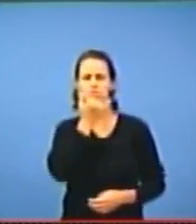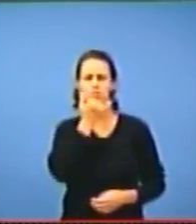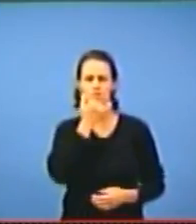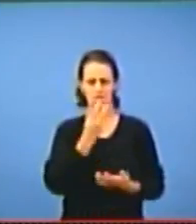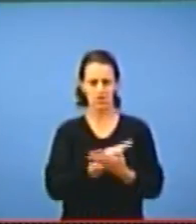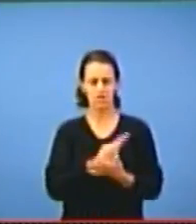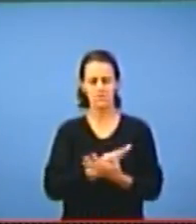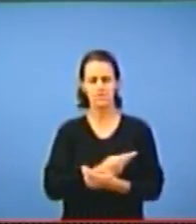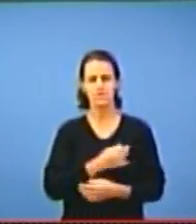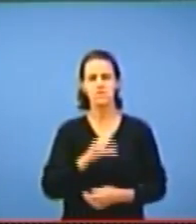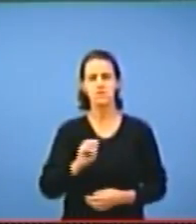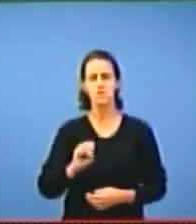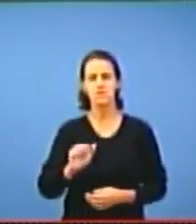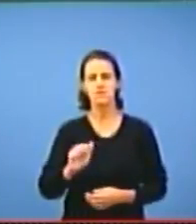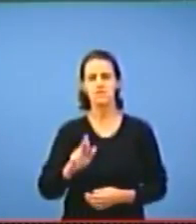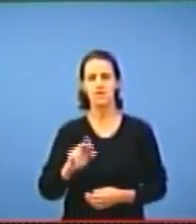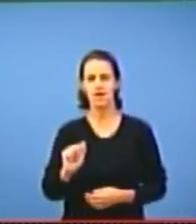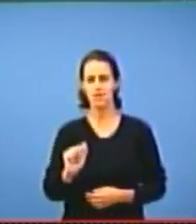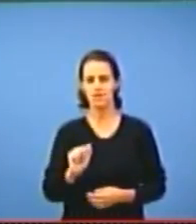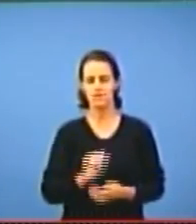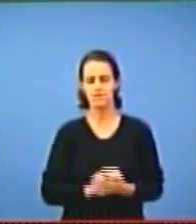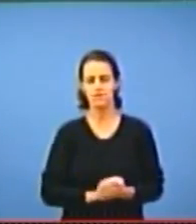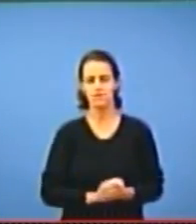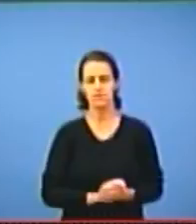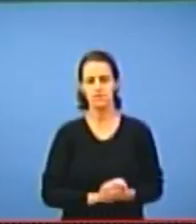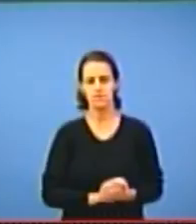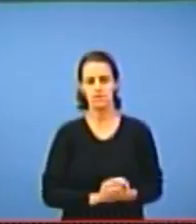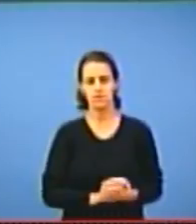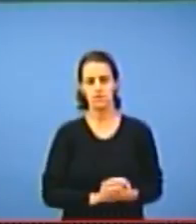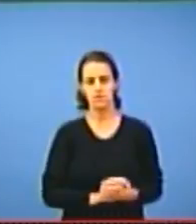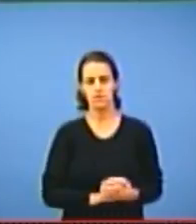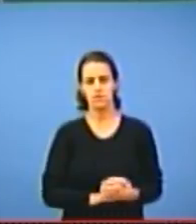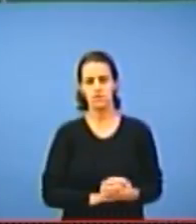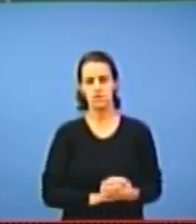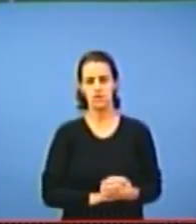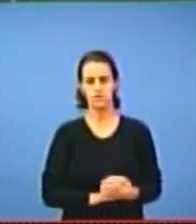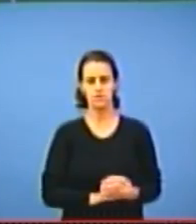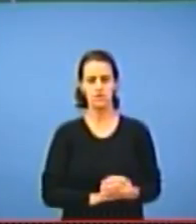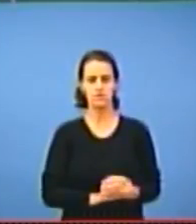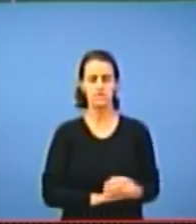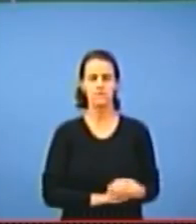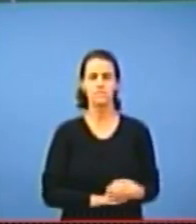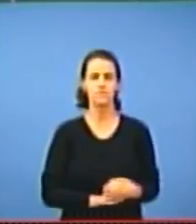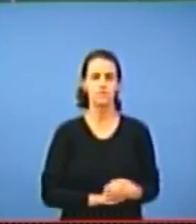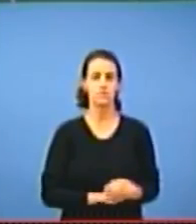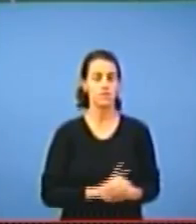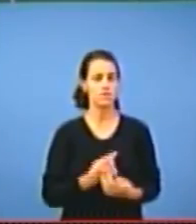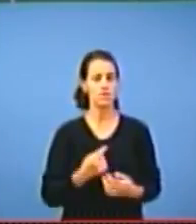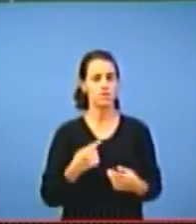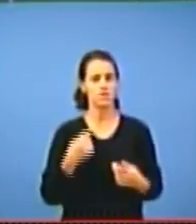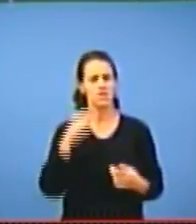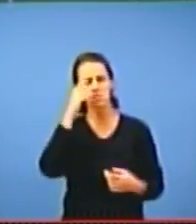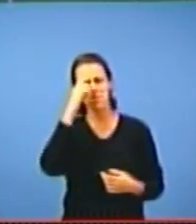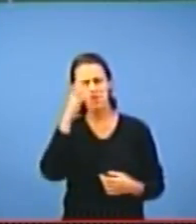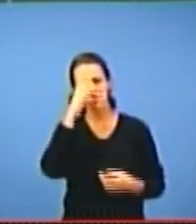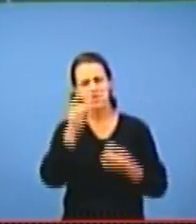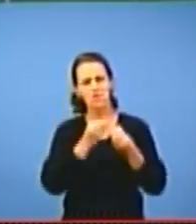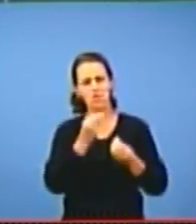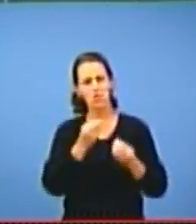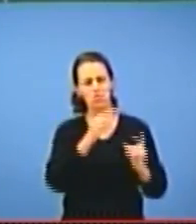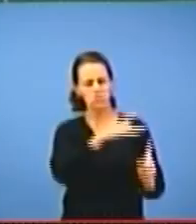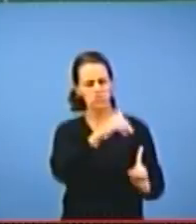levantó un hombre cuya esposa era estéril. ¿Alguien aquí haría